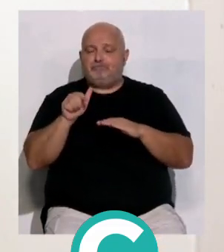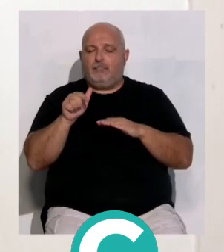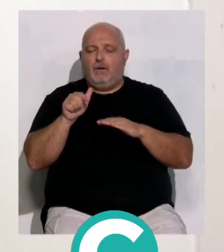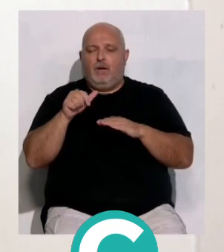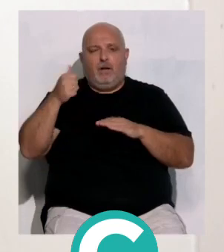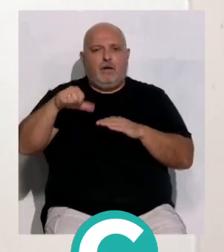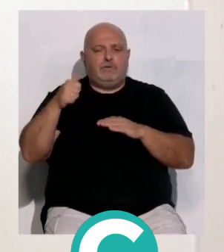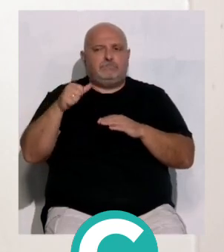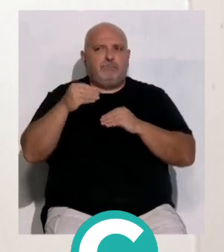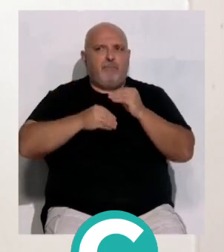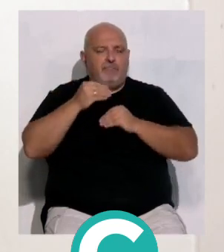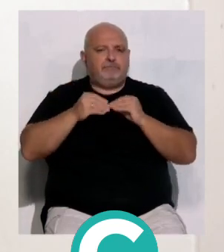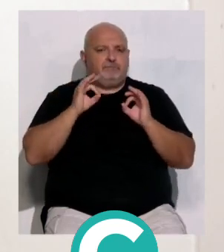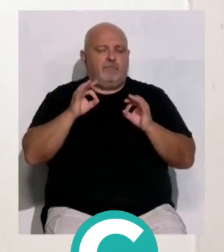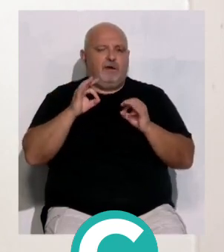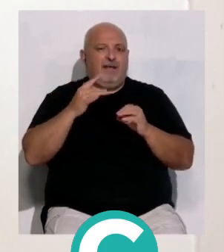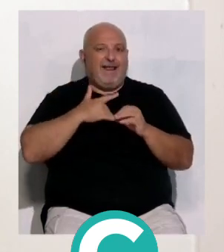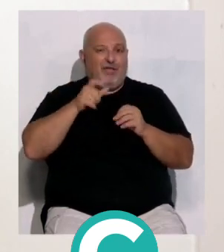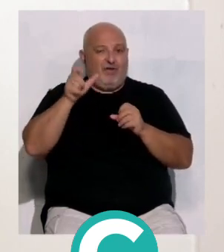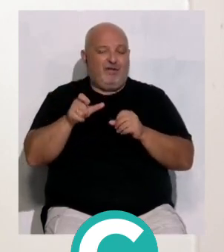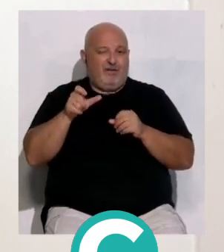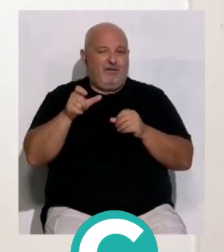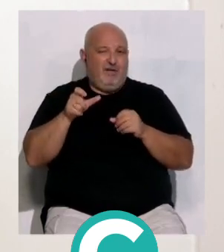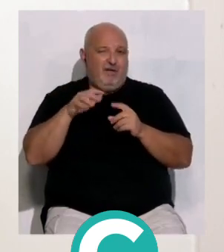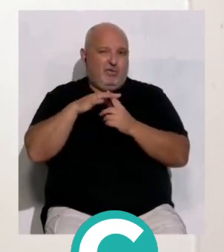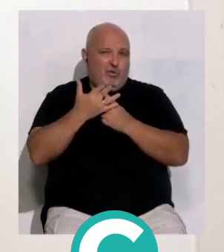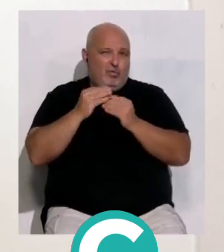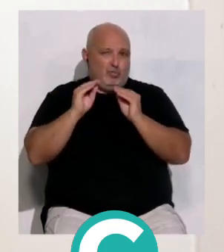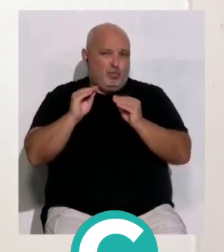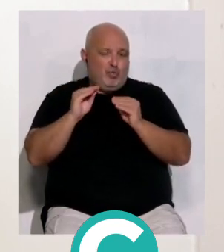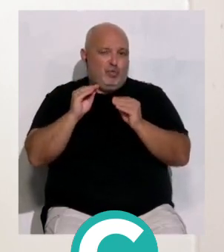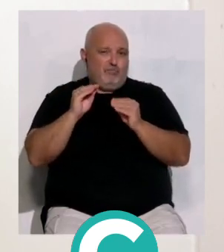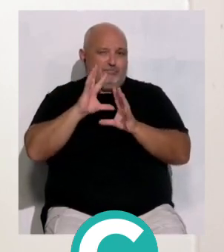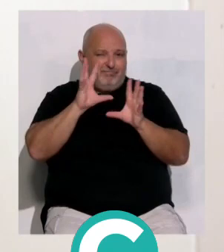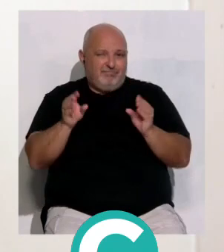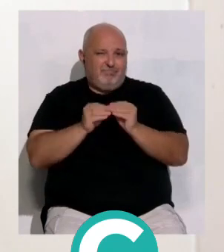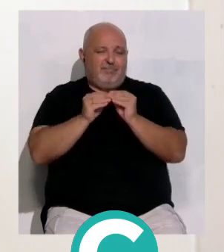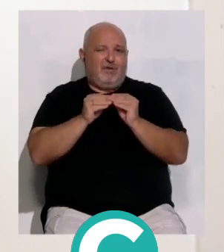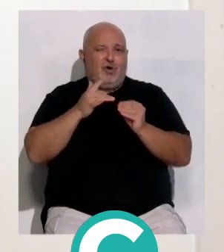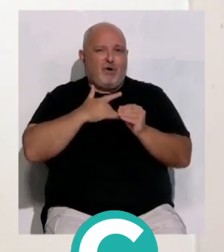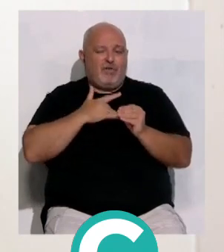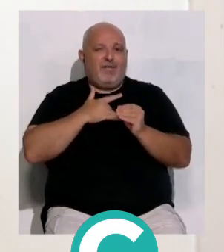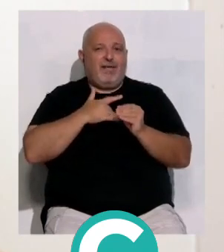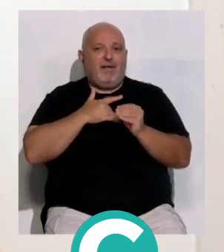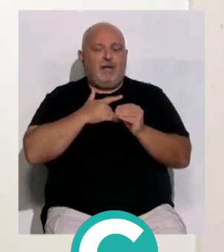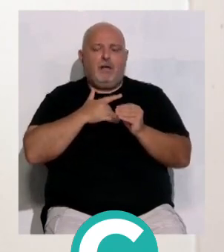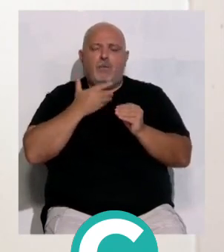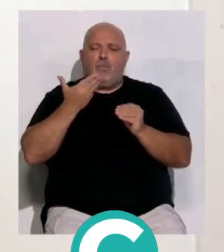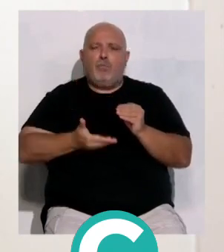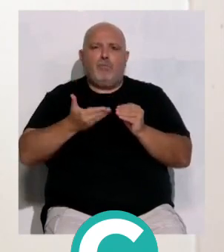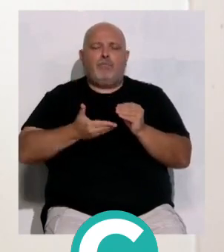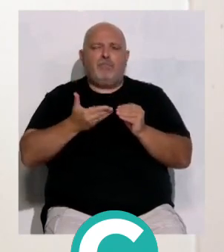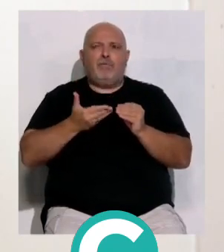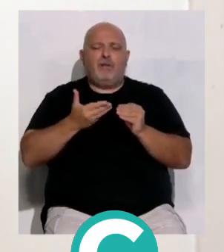la valoración que realiza el cardiólogo de su estado cardiológico, cómo está su corazón, es muy